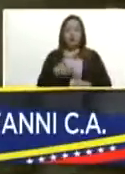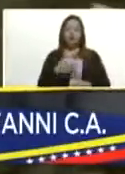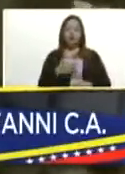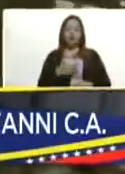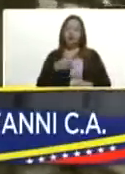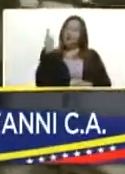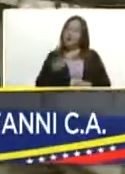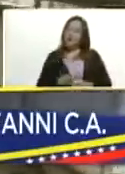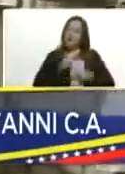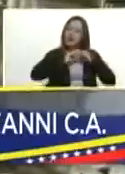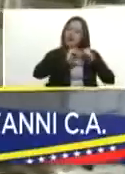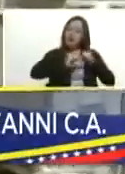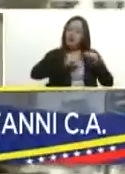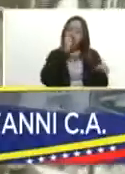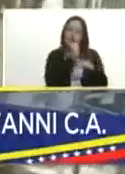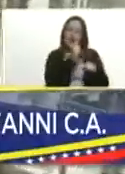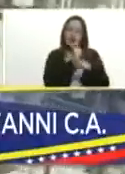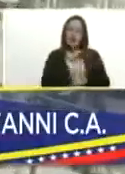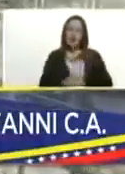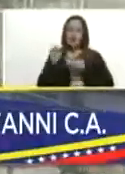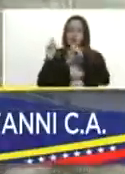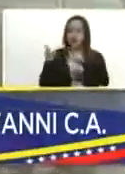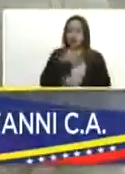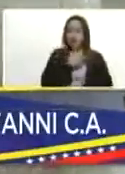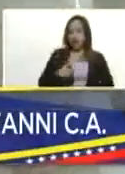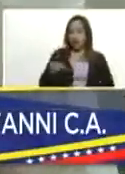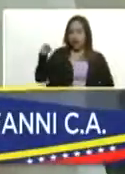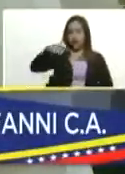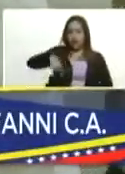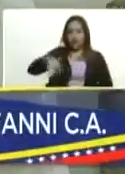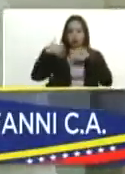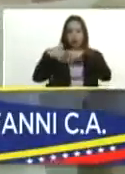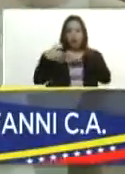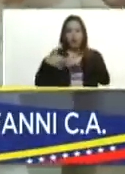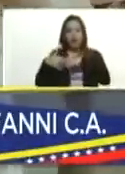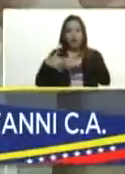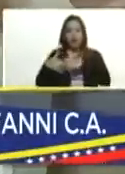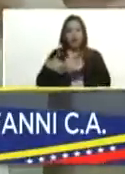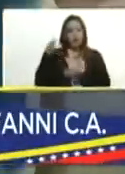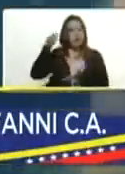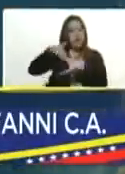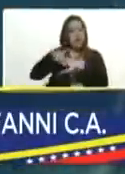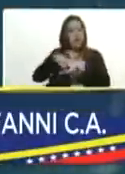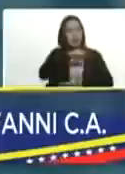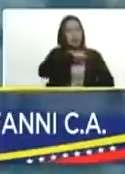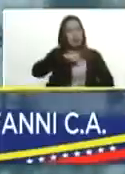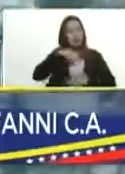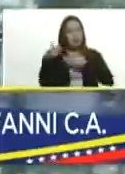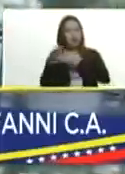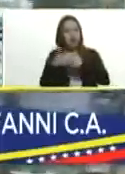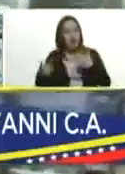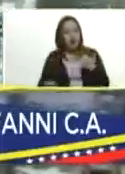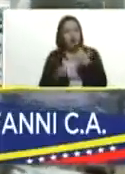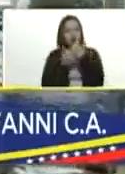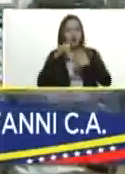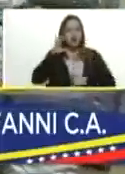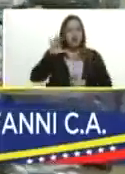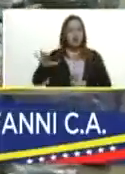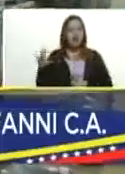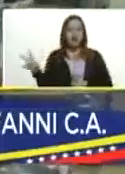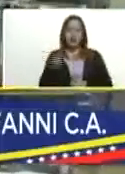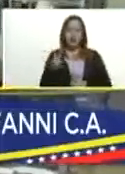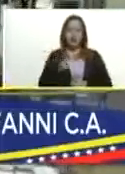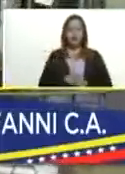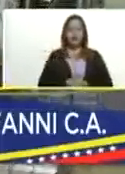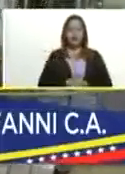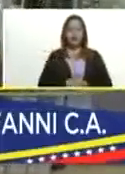trabajar y trabajar. Bueno, presidente, es parte del empresariado mirandino, el empresariado privado que apuesta al país, que apuesta a la Venezuela productiva.